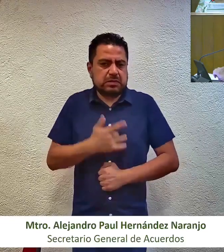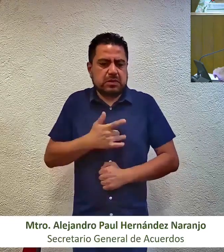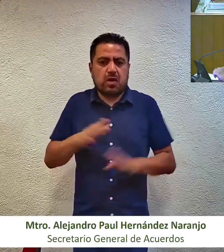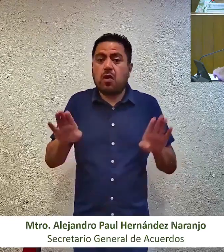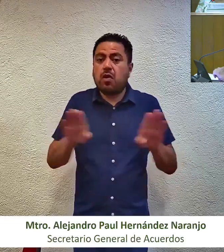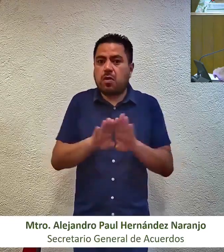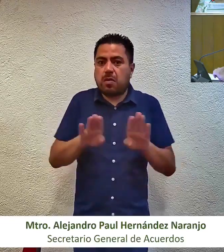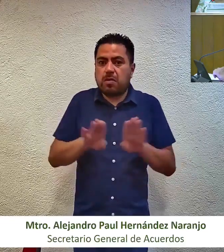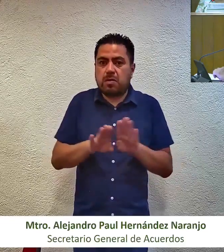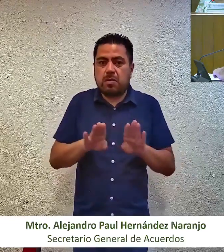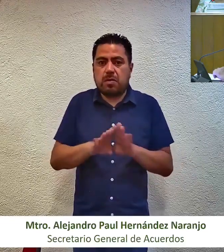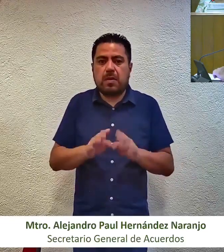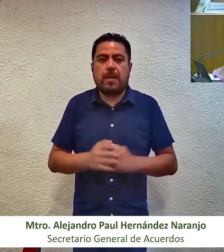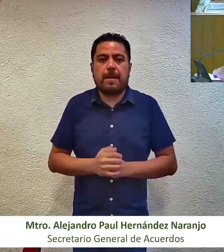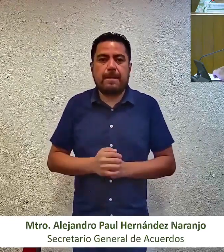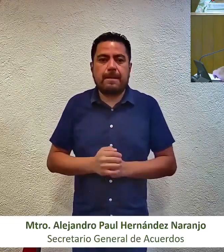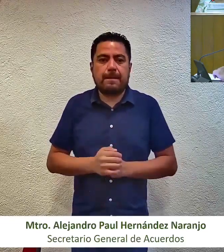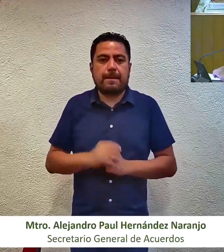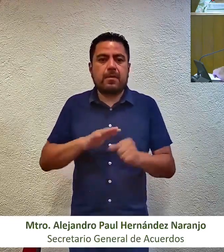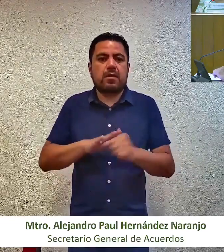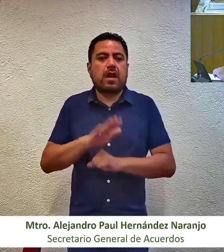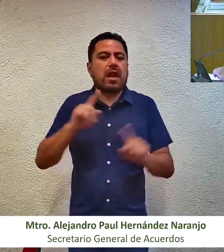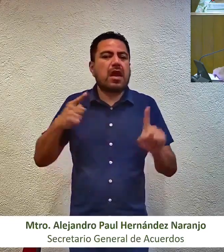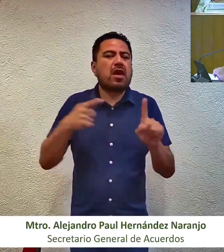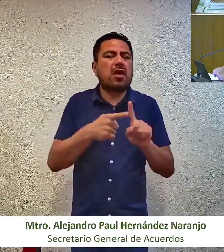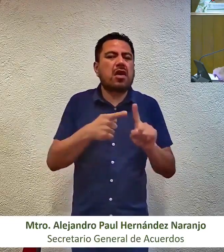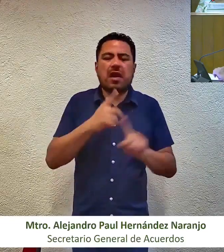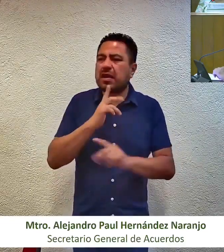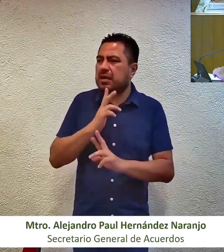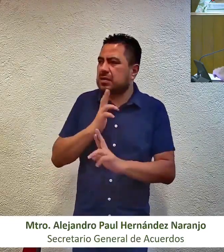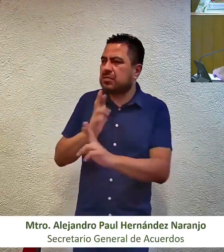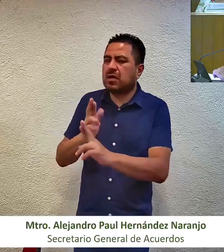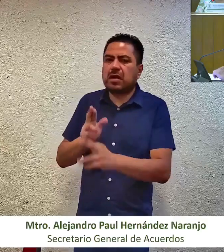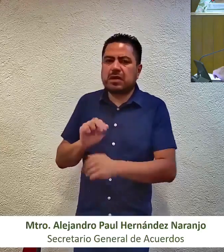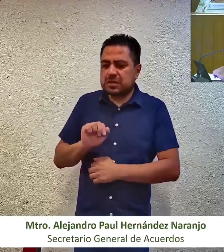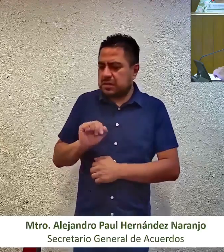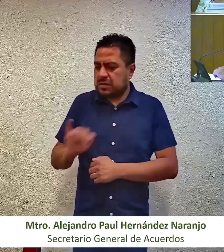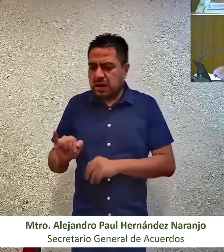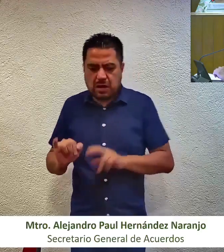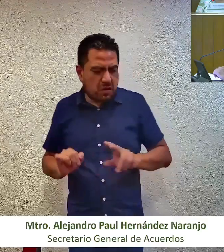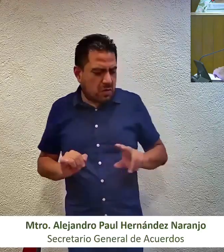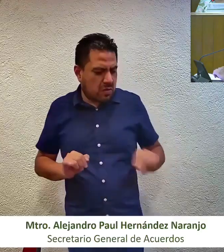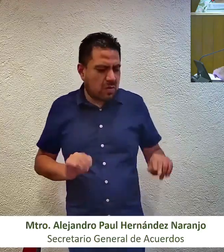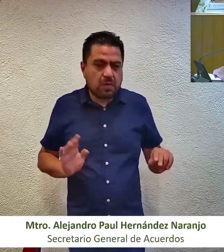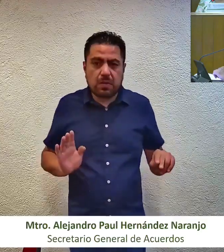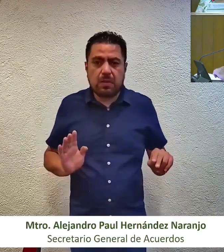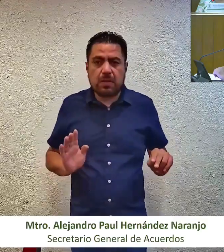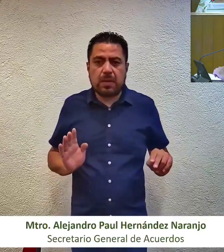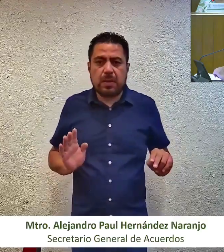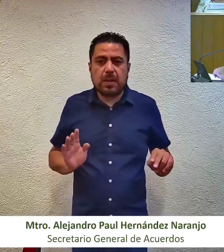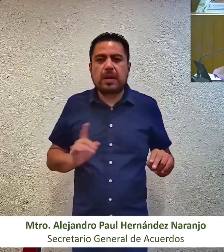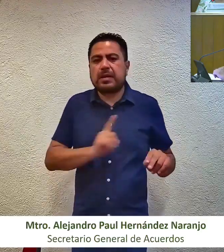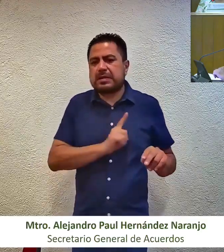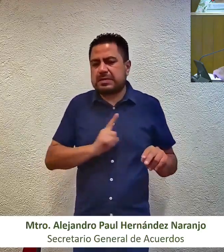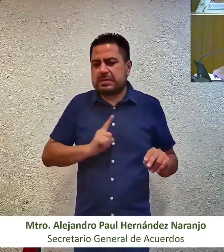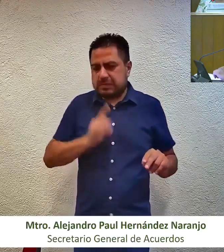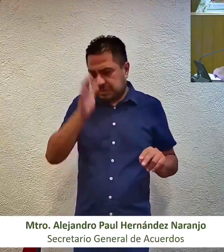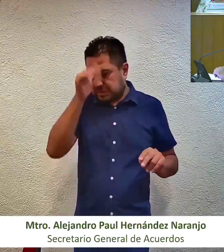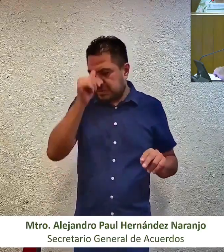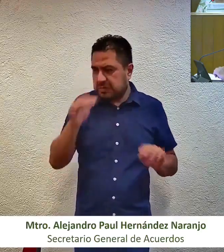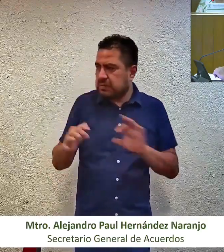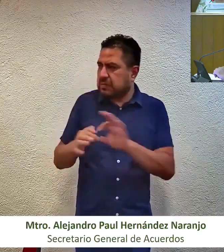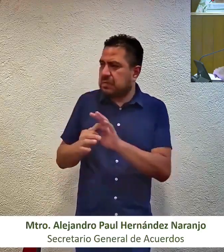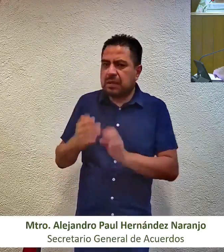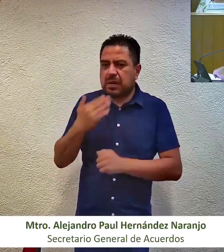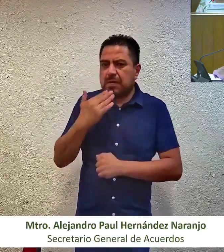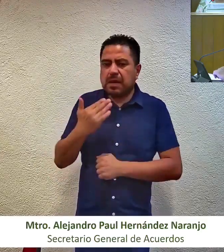caso donde la finalidad es forzar una respuesta en un sí o un no, y si en cambio deben ser congruentes con lo solicitado